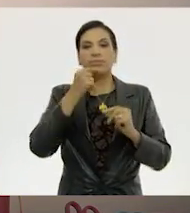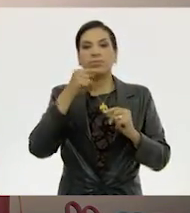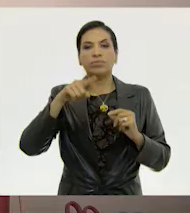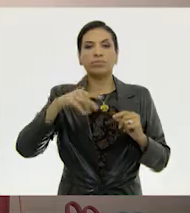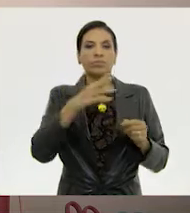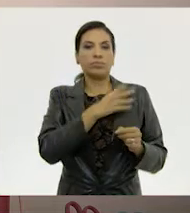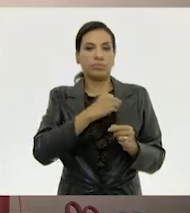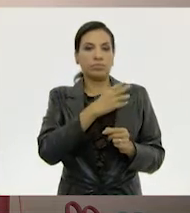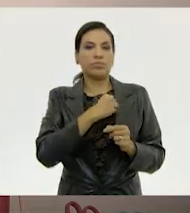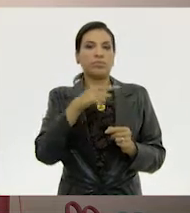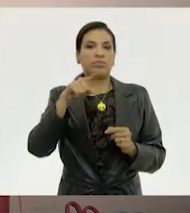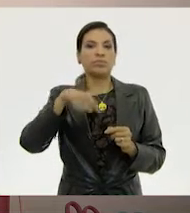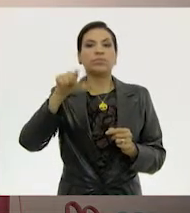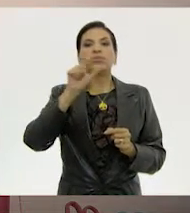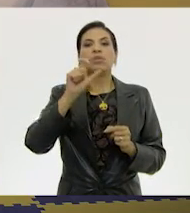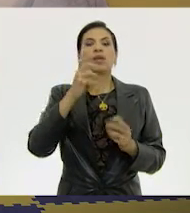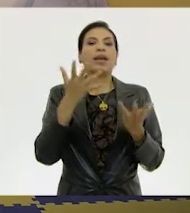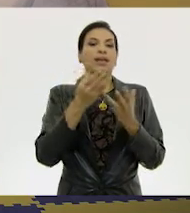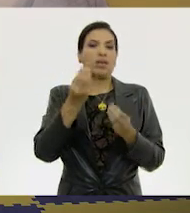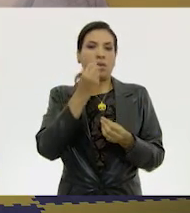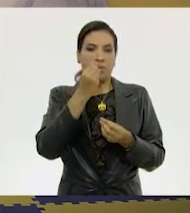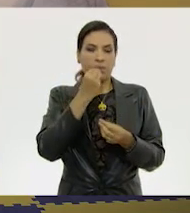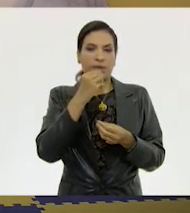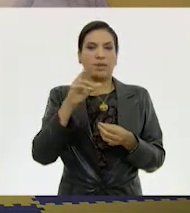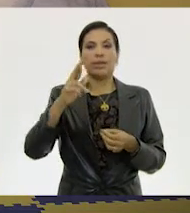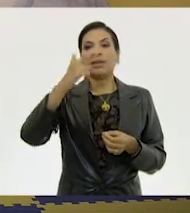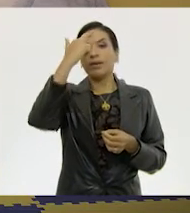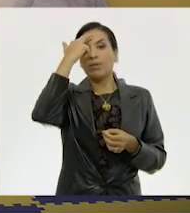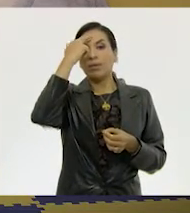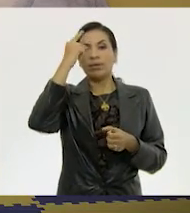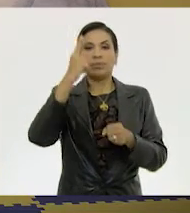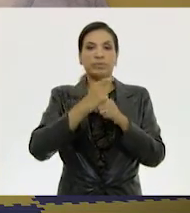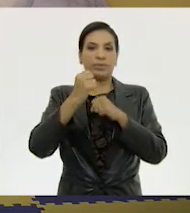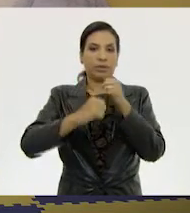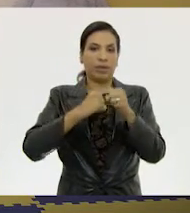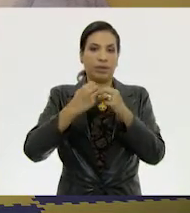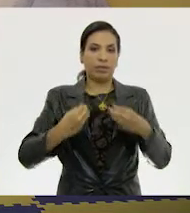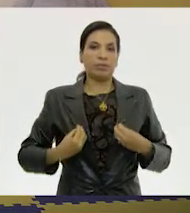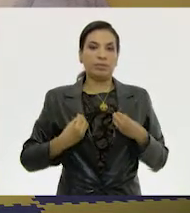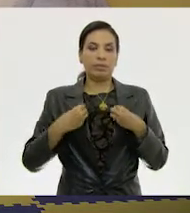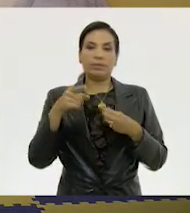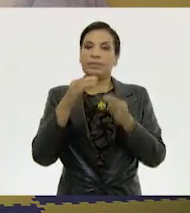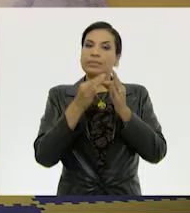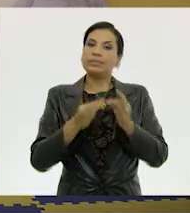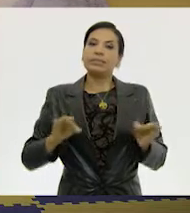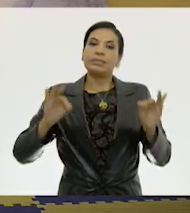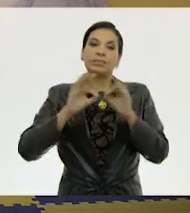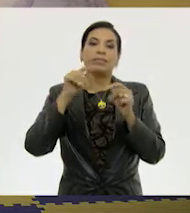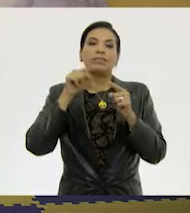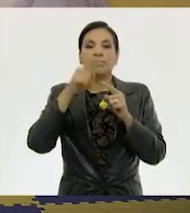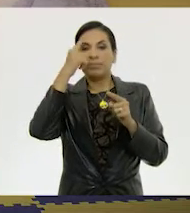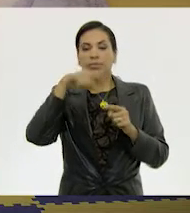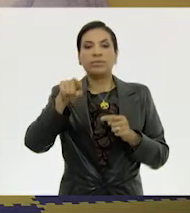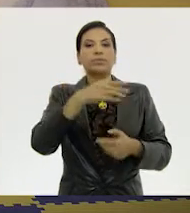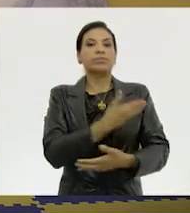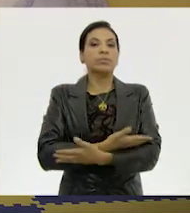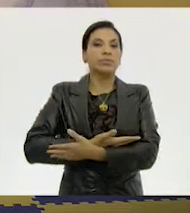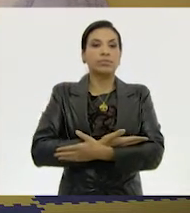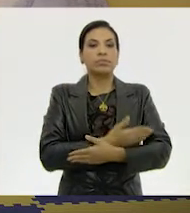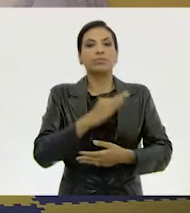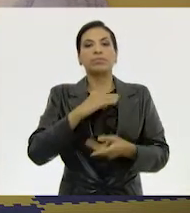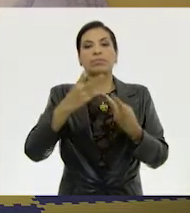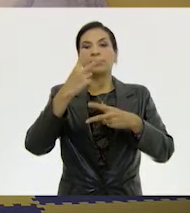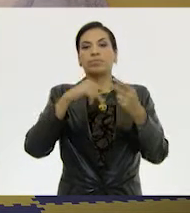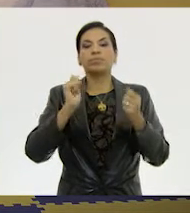tus hijas e hijos a la hora de la comida. Recuerda que los primeros años de vida son determinantes para que los bebés